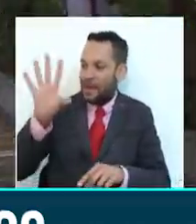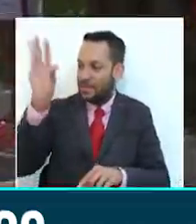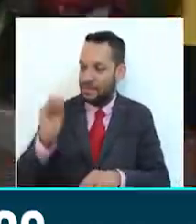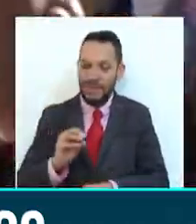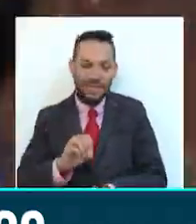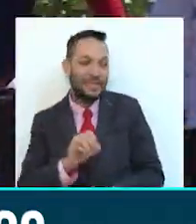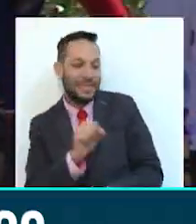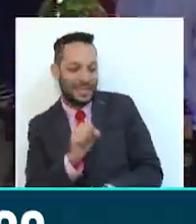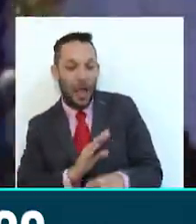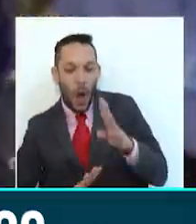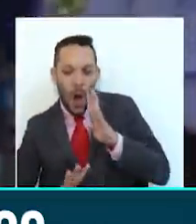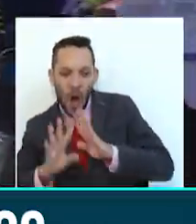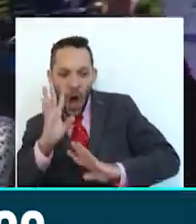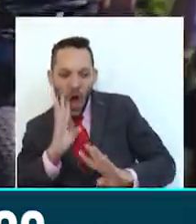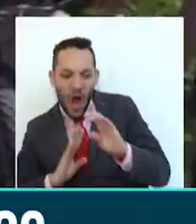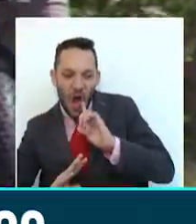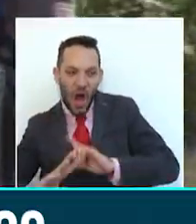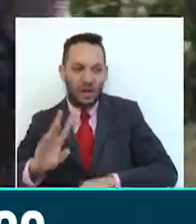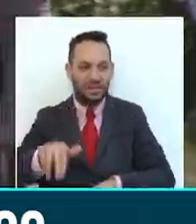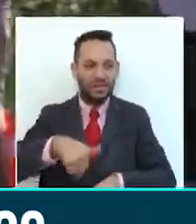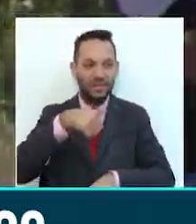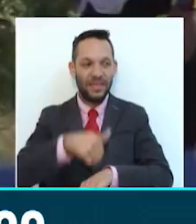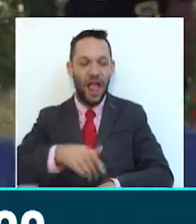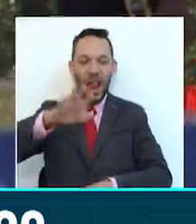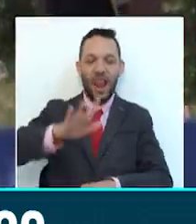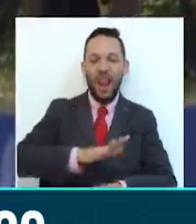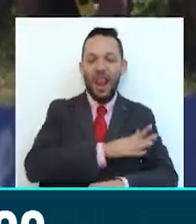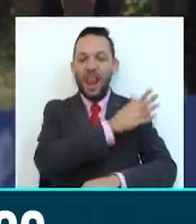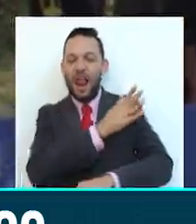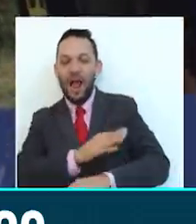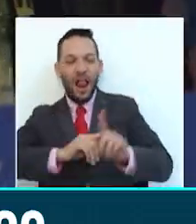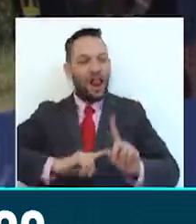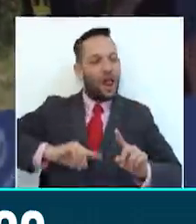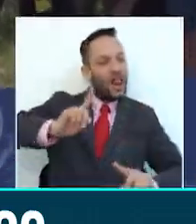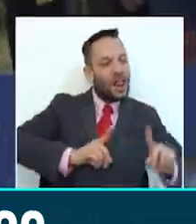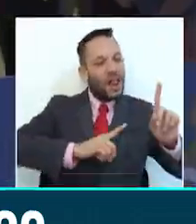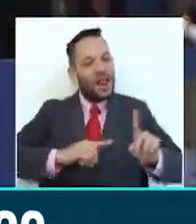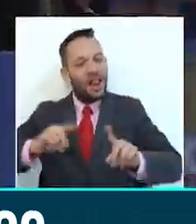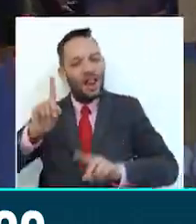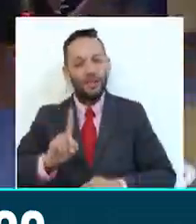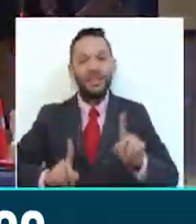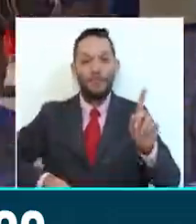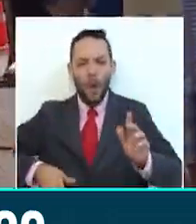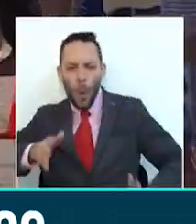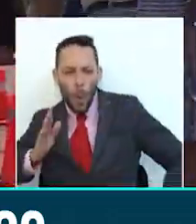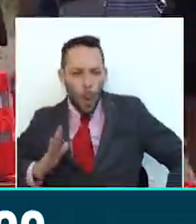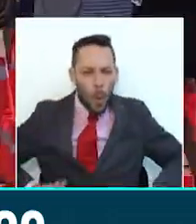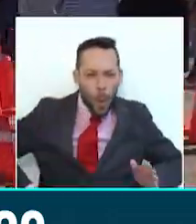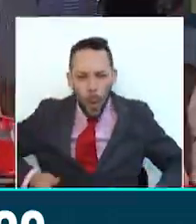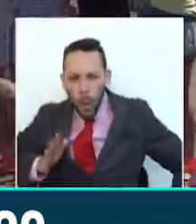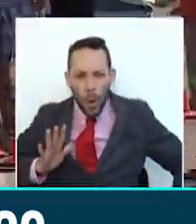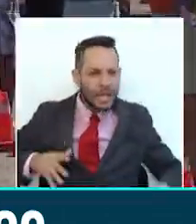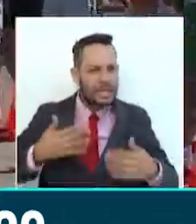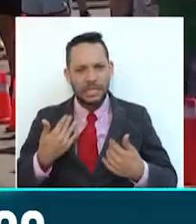se eriza la piel cuando uno lo canta, cuando suena el himno, también cuando uno cruza la meta, pues a pesar de que llegué ya